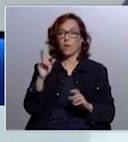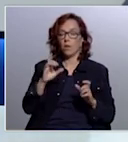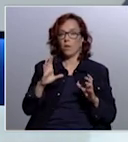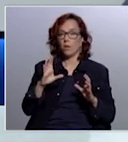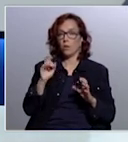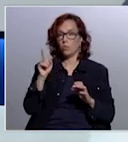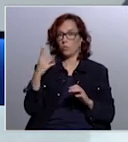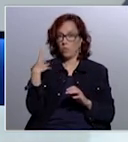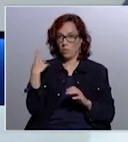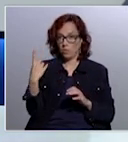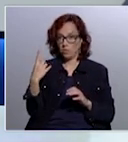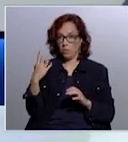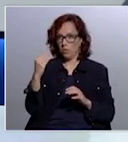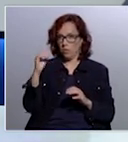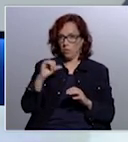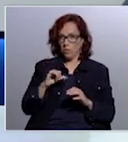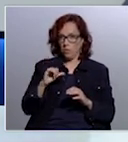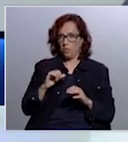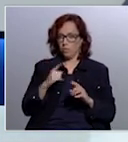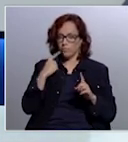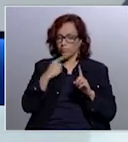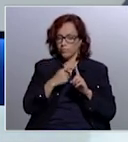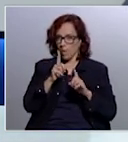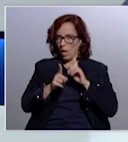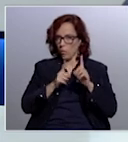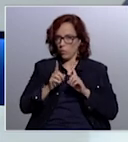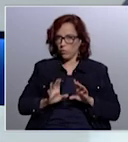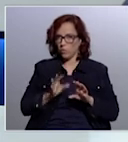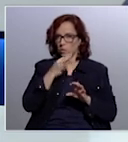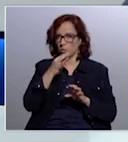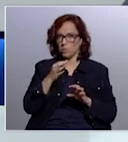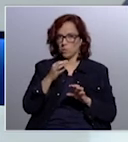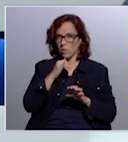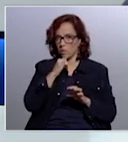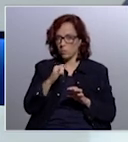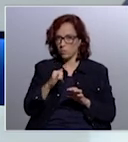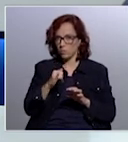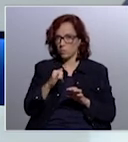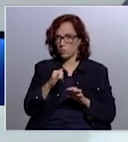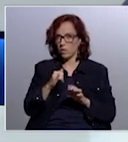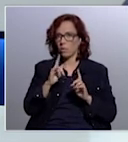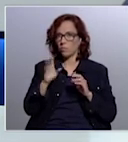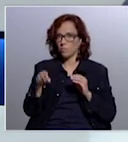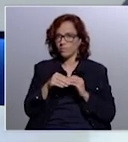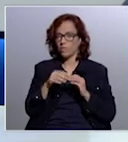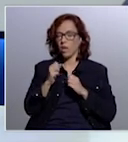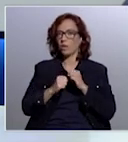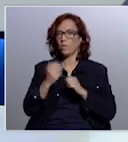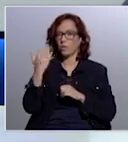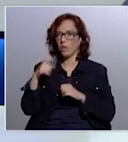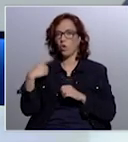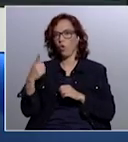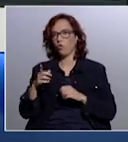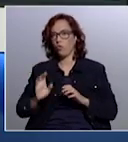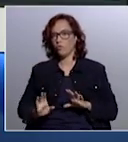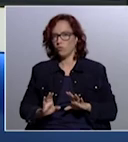tu dirección a la hora del trabajo hace algunos funcionarios denuncia que se suma a la que ocurrió el año pasado de otros